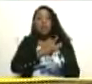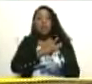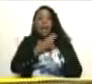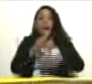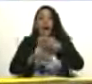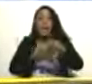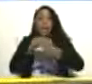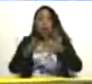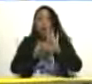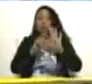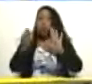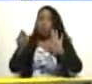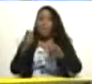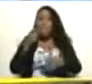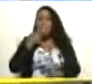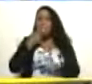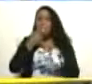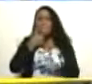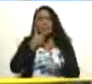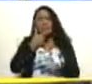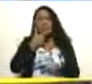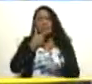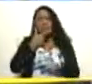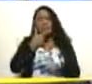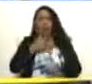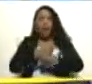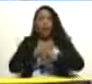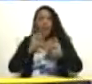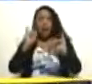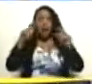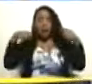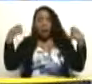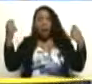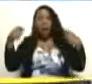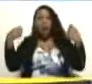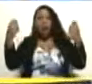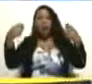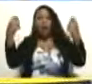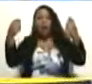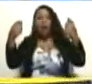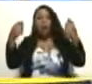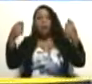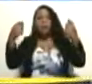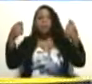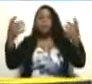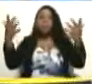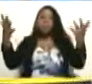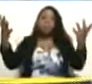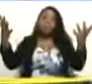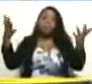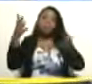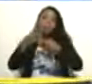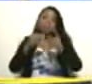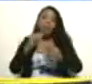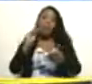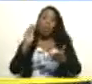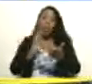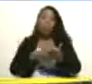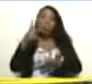una constitución hermosísima. Y al final las campañas mediáticas, lamentablemente, hizo que se impusiera